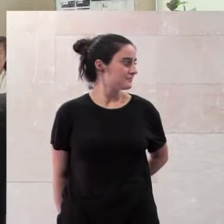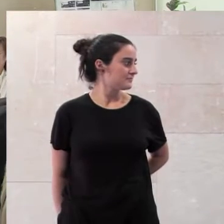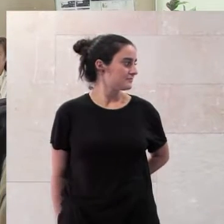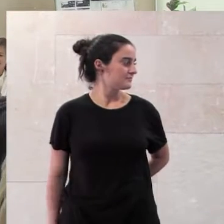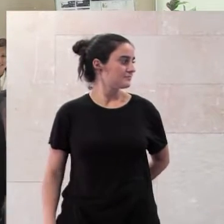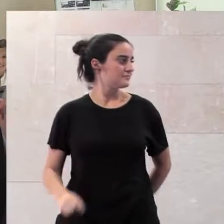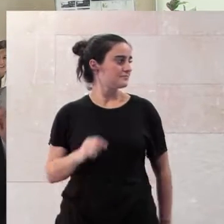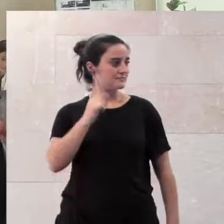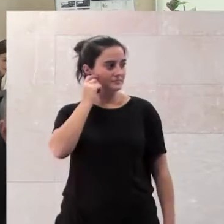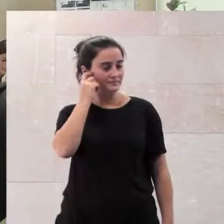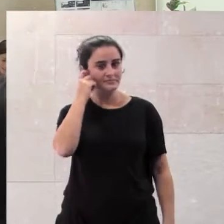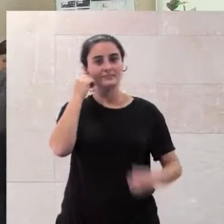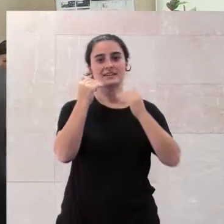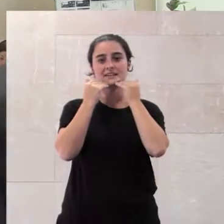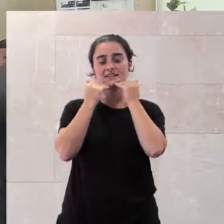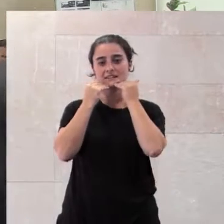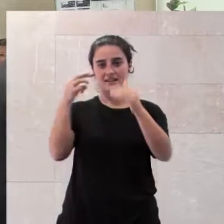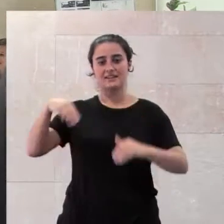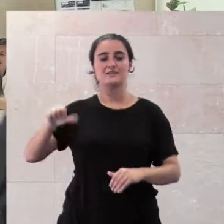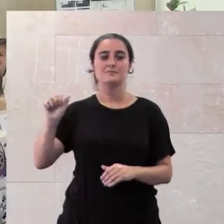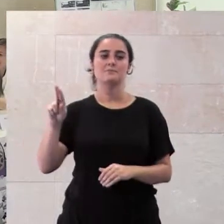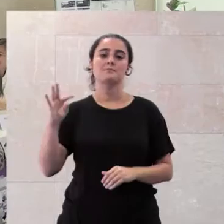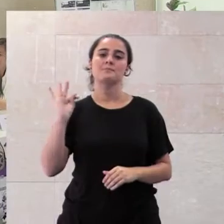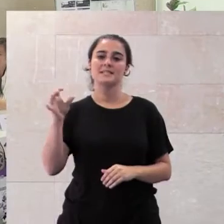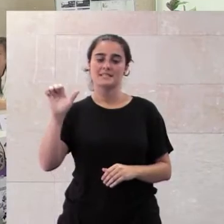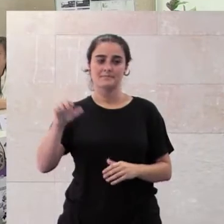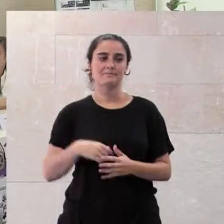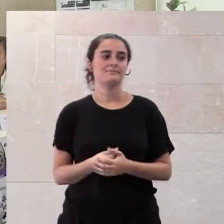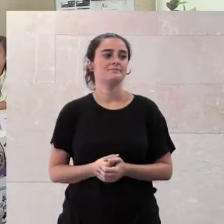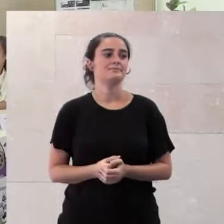¿No se oye bien? Es que recasco, Merche.